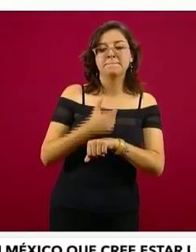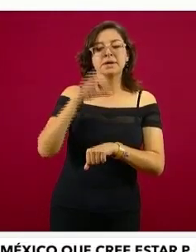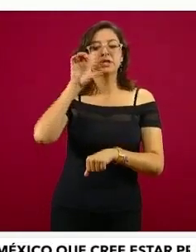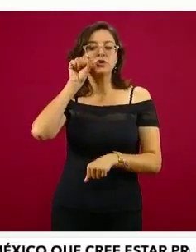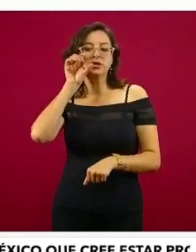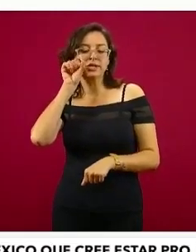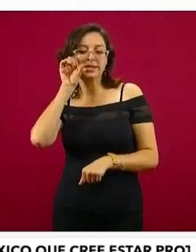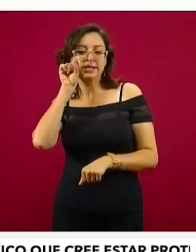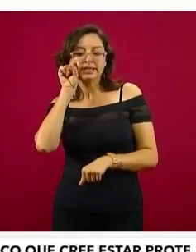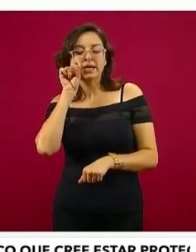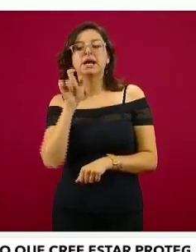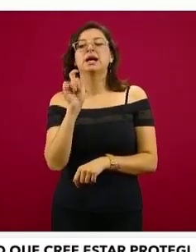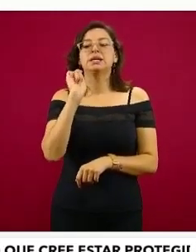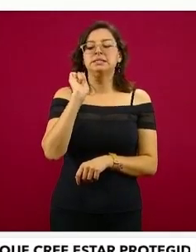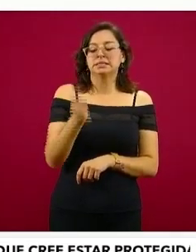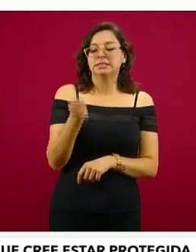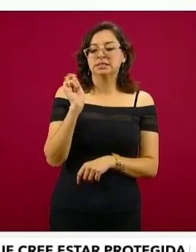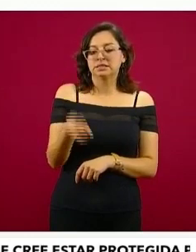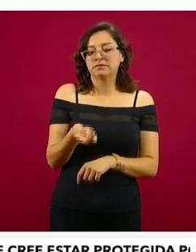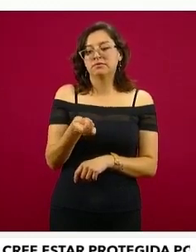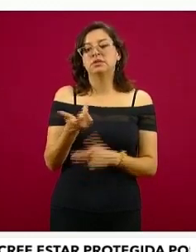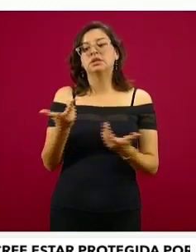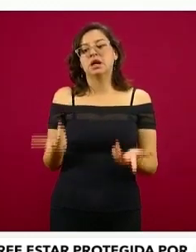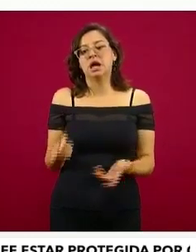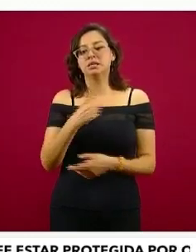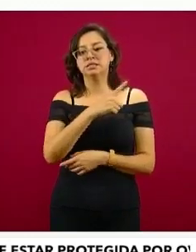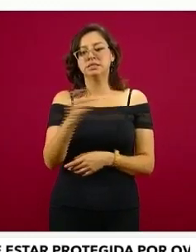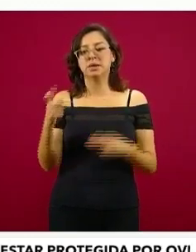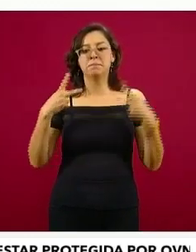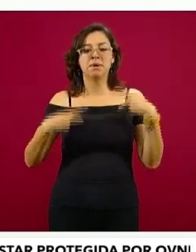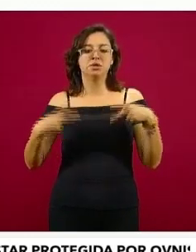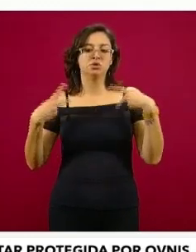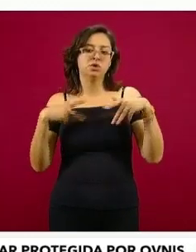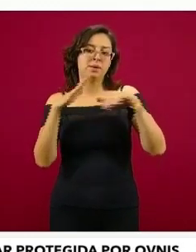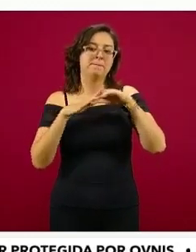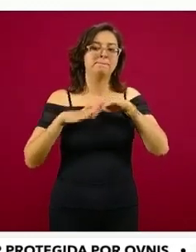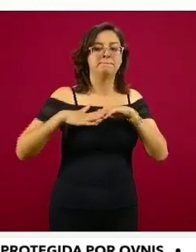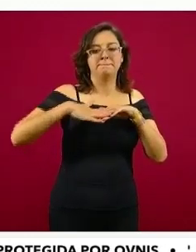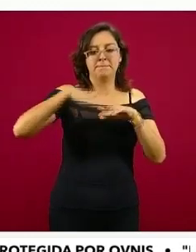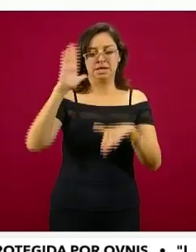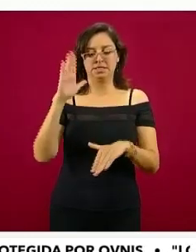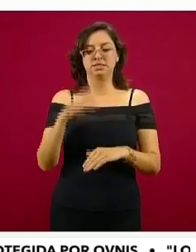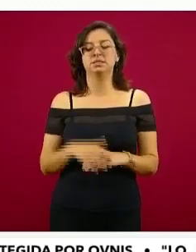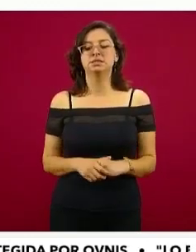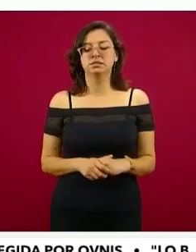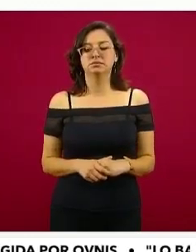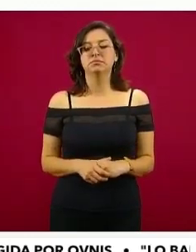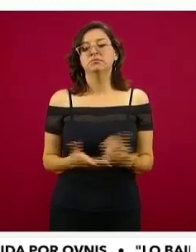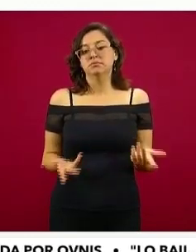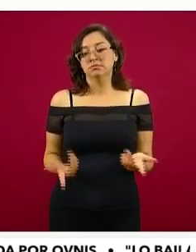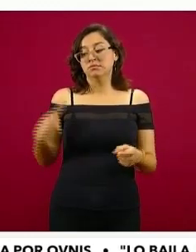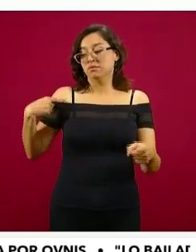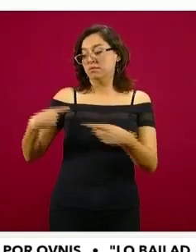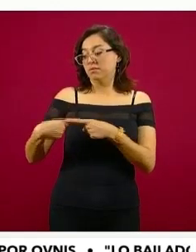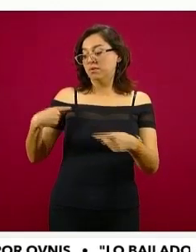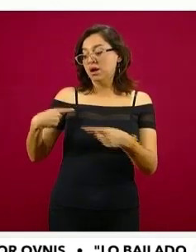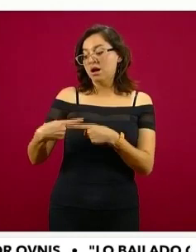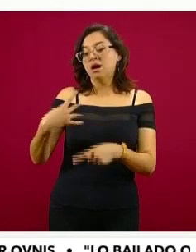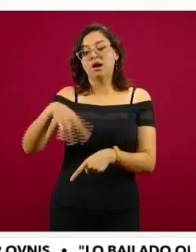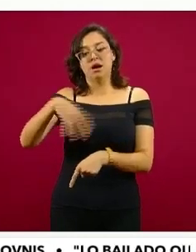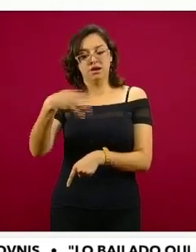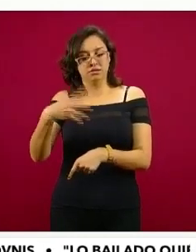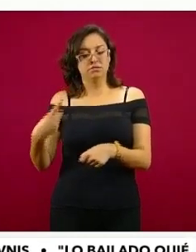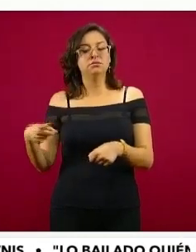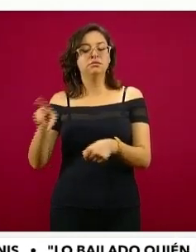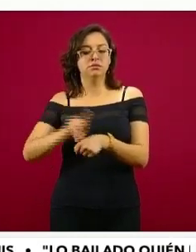naranja, lo que quiere decir que ya han superado la barrera de los 100 casos, cada uno de ellos. Entonces, y es la epidemia activa, son los que están en los últimos